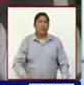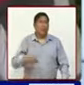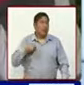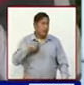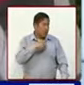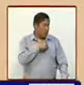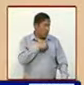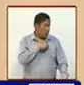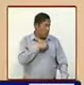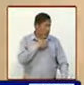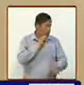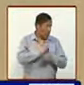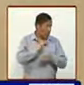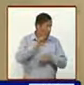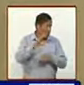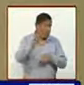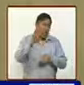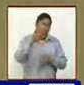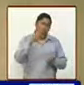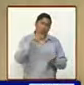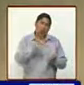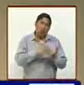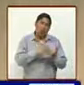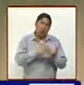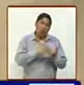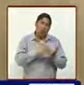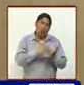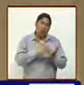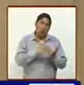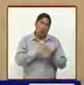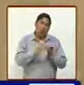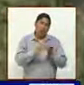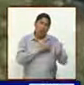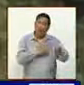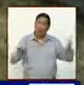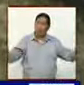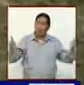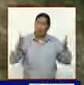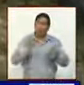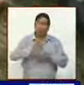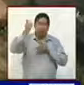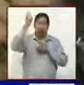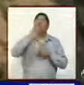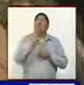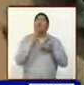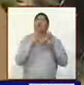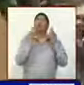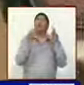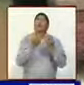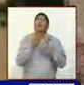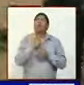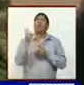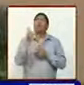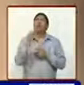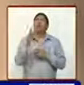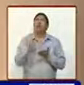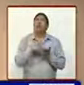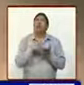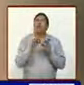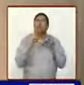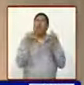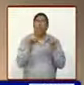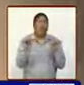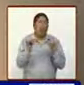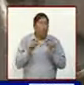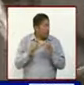Estamos hablando más de 4.000 hectáreas afectadas y entre las familias estamos hablando más de 4.000